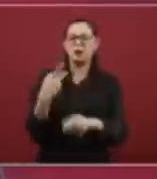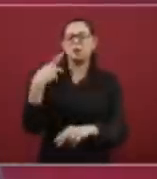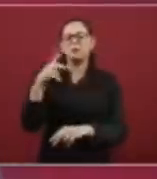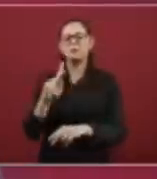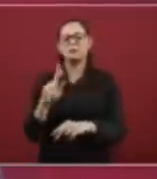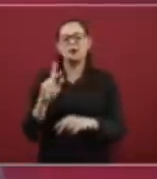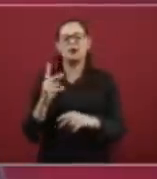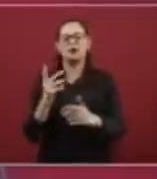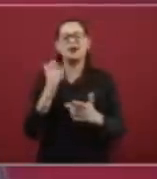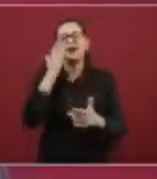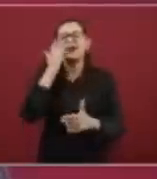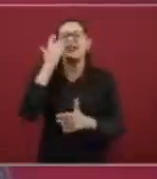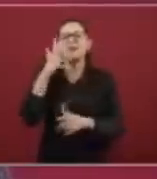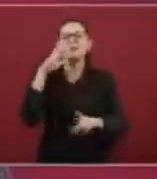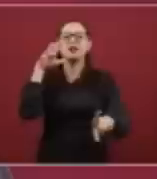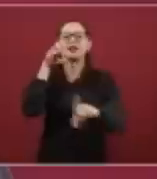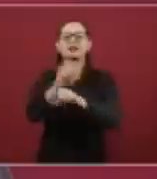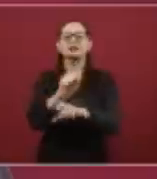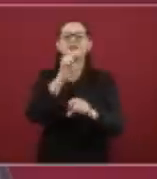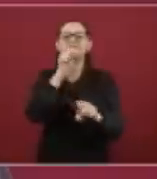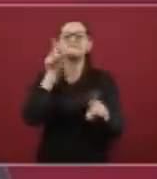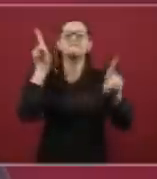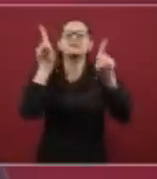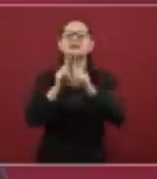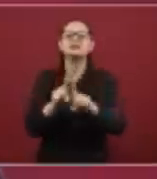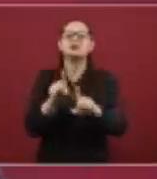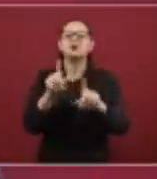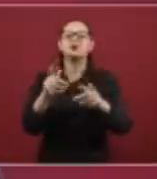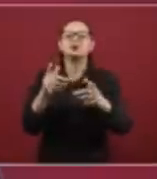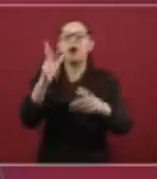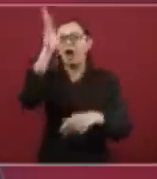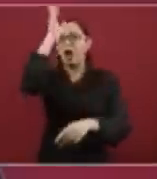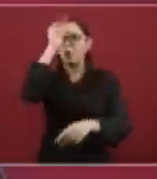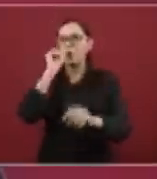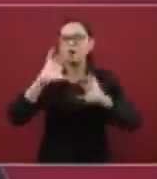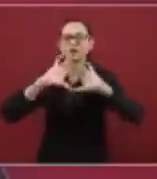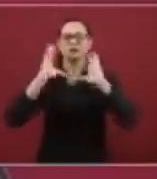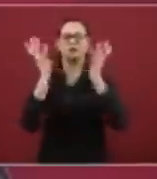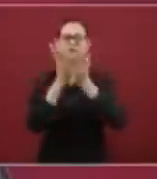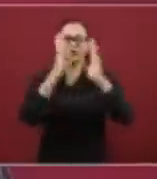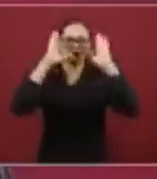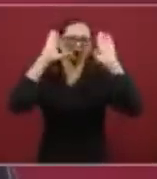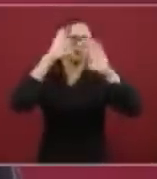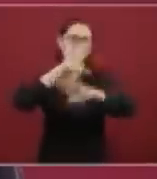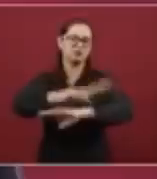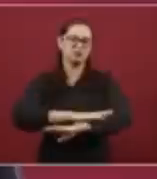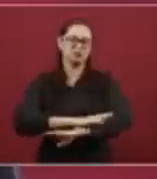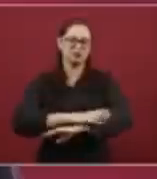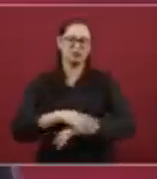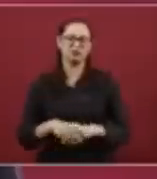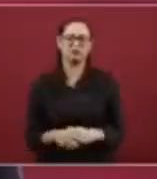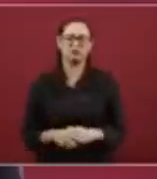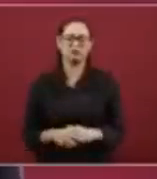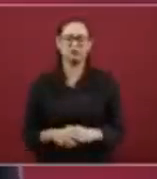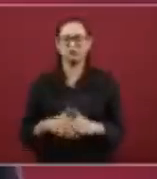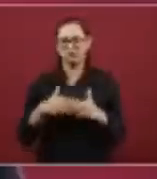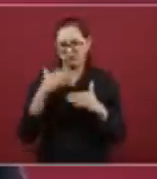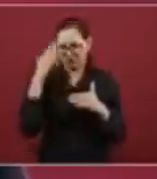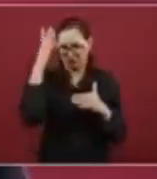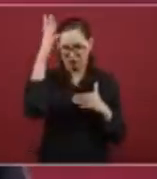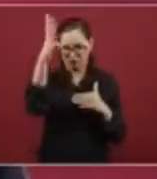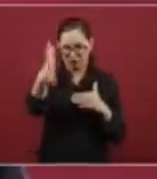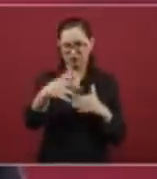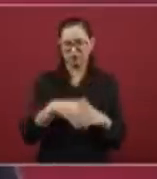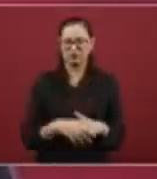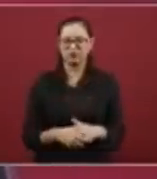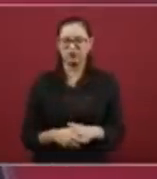general de la reconciliación, ¿sí? Para ver hacia adelante. ¿Se